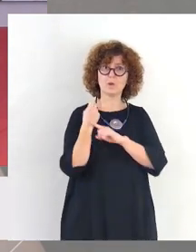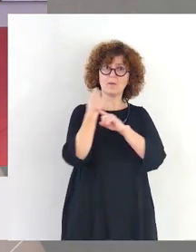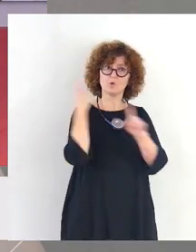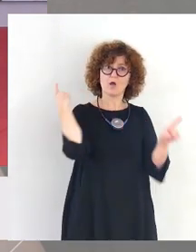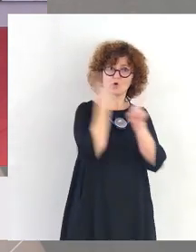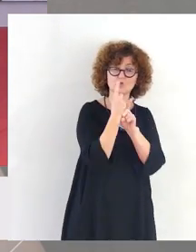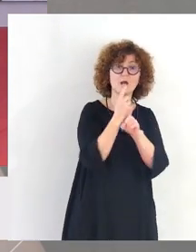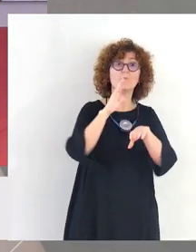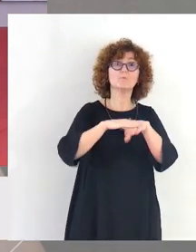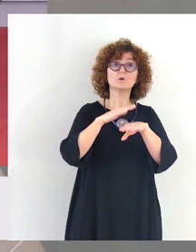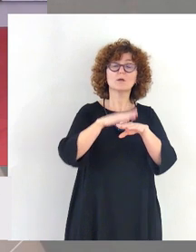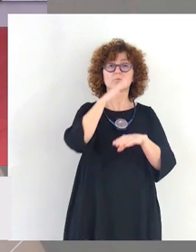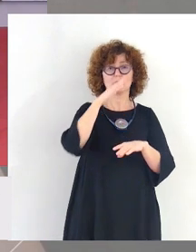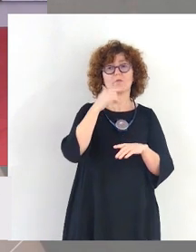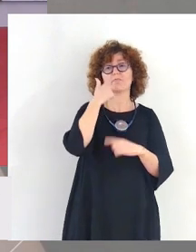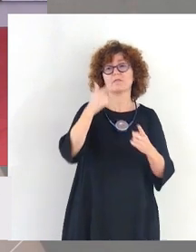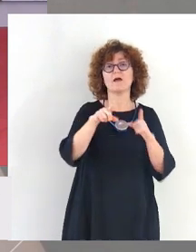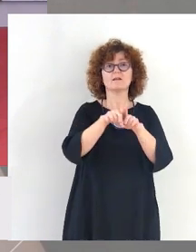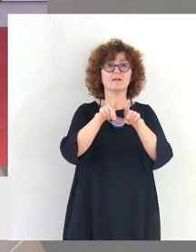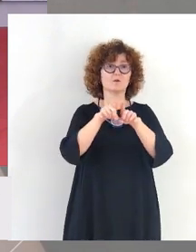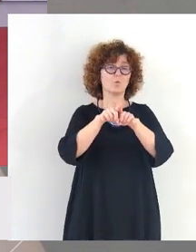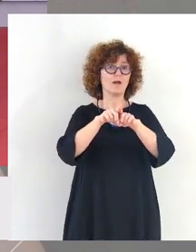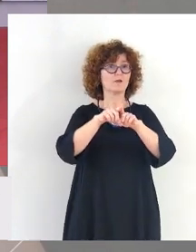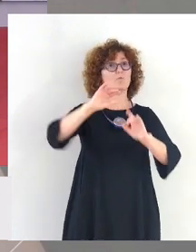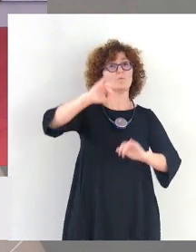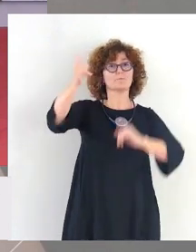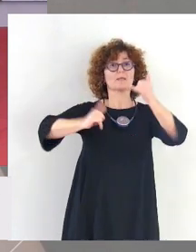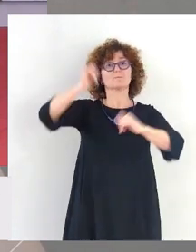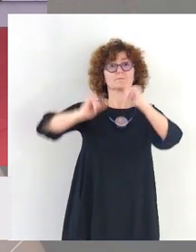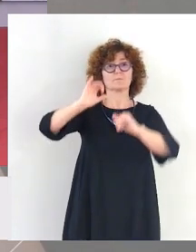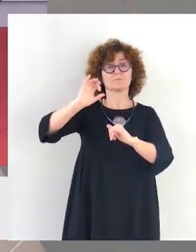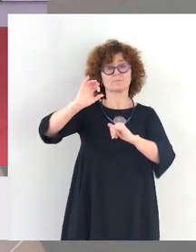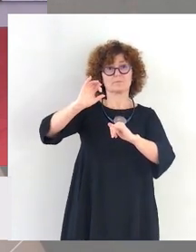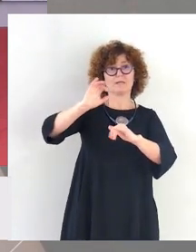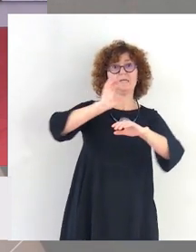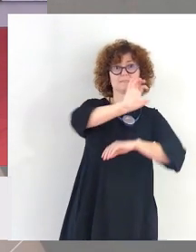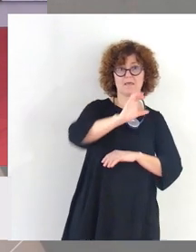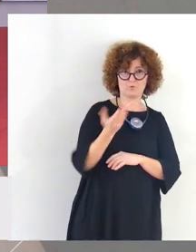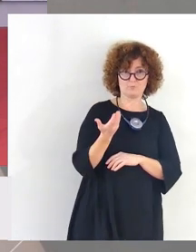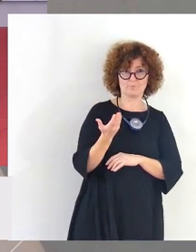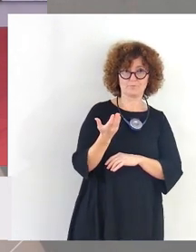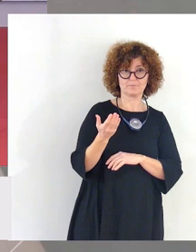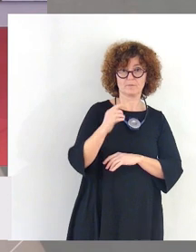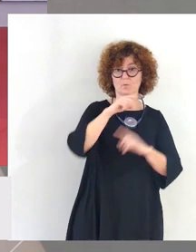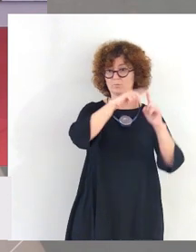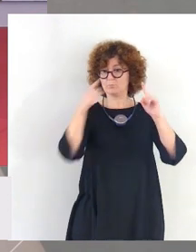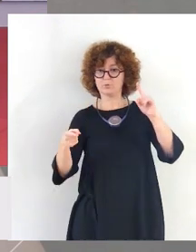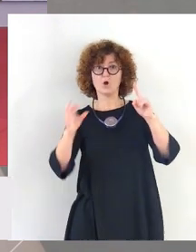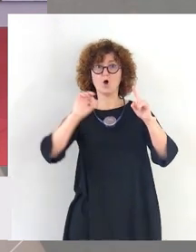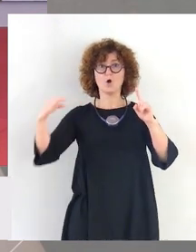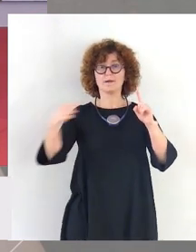esquiroles del Estado estaban resolviendo problemas que tenía que resolver el estado y en cambio lo lo